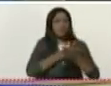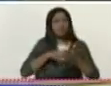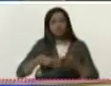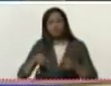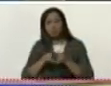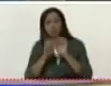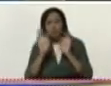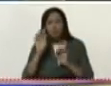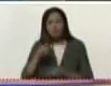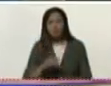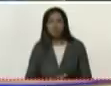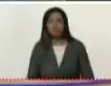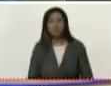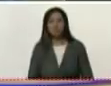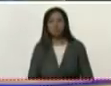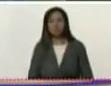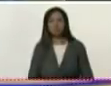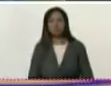del combate.